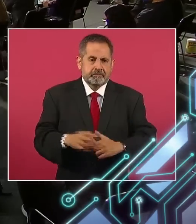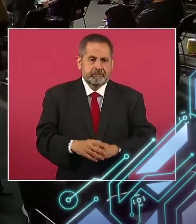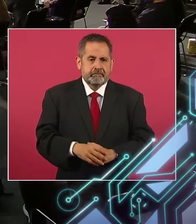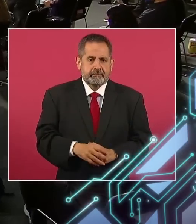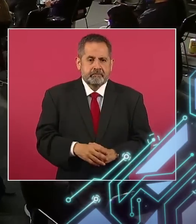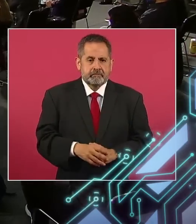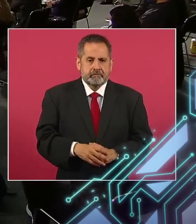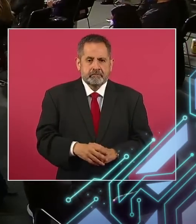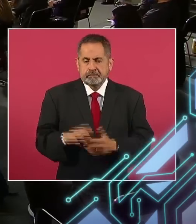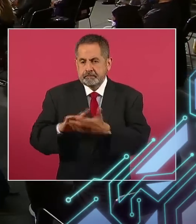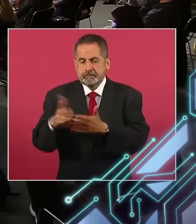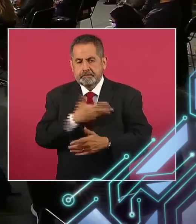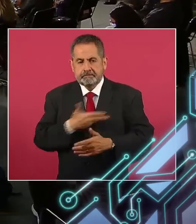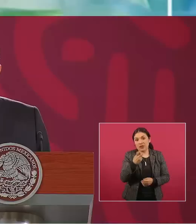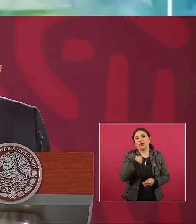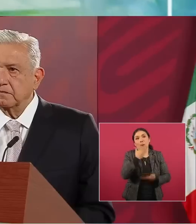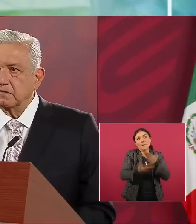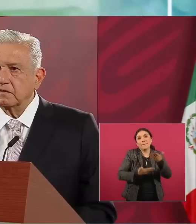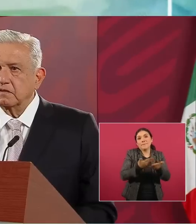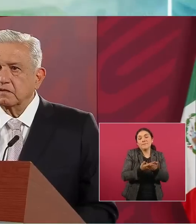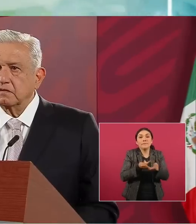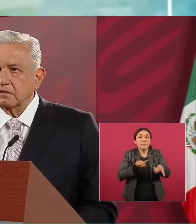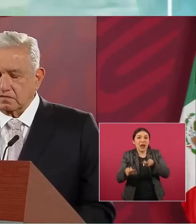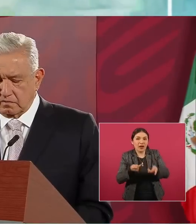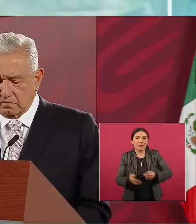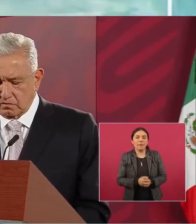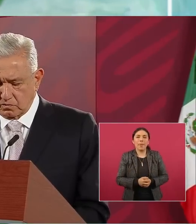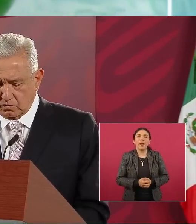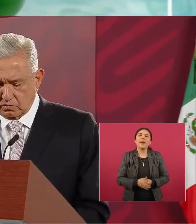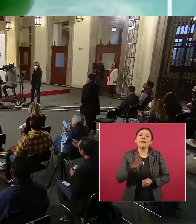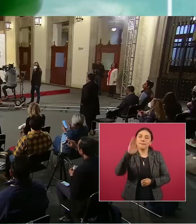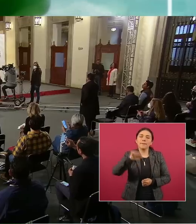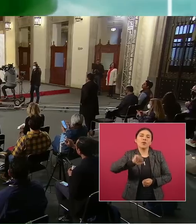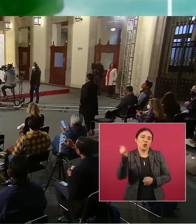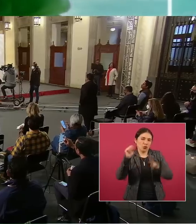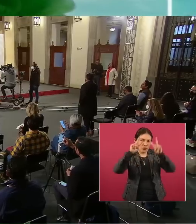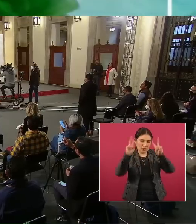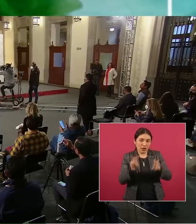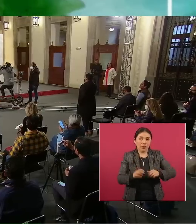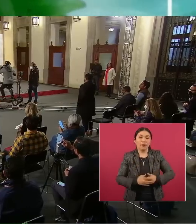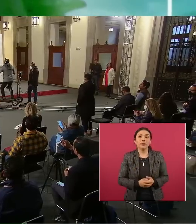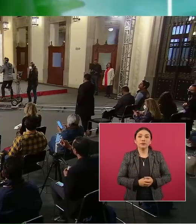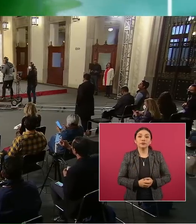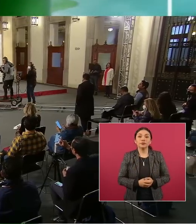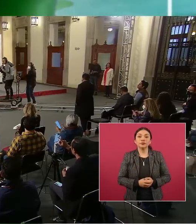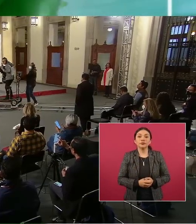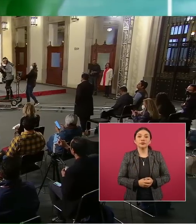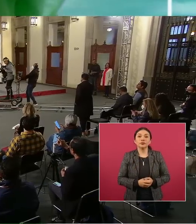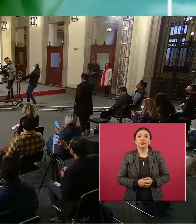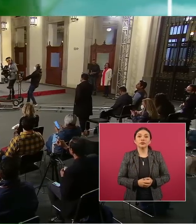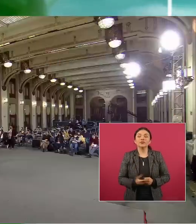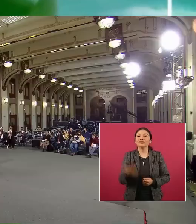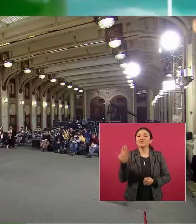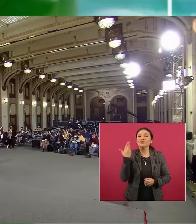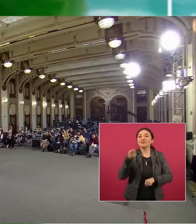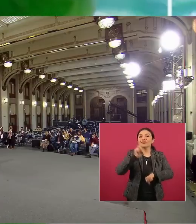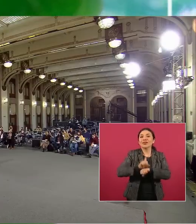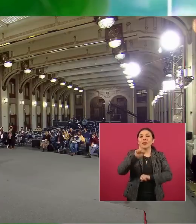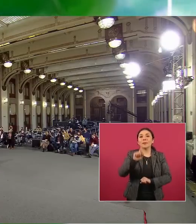Gracias, presidente. Bueno, ya escucharon ustedes cómo este miserable defiende